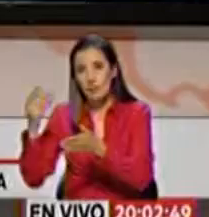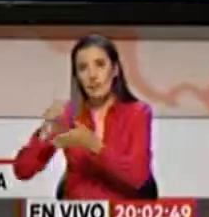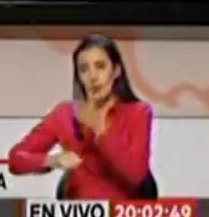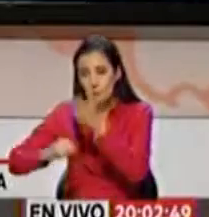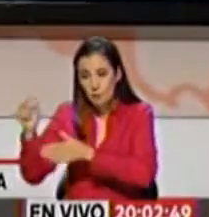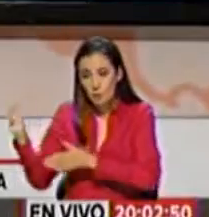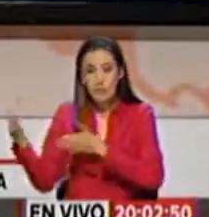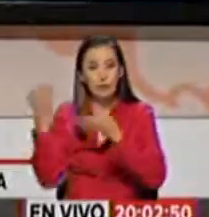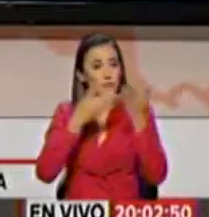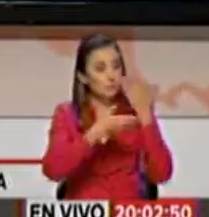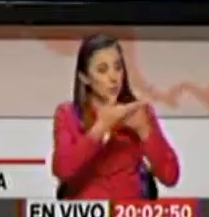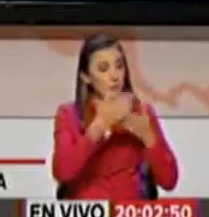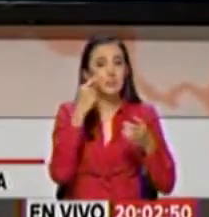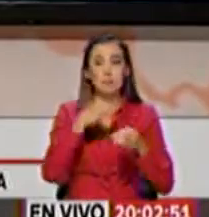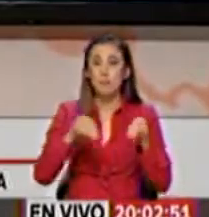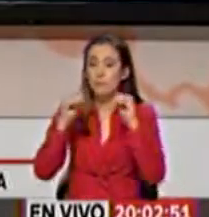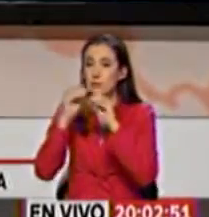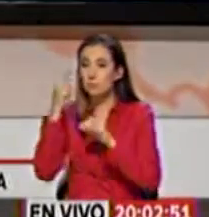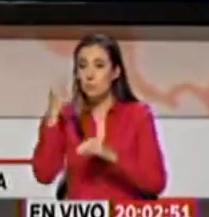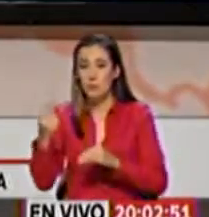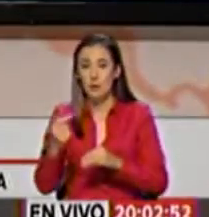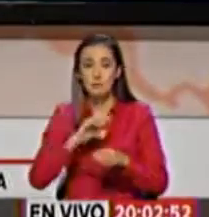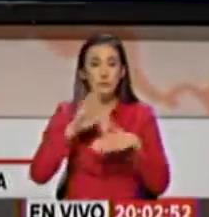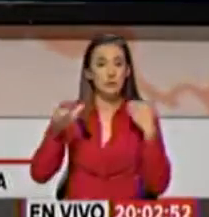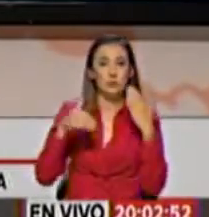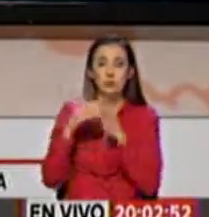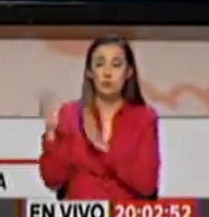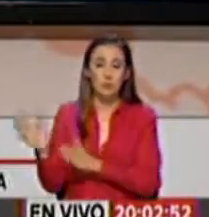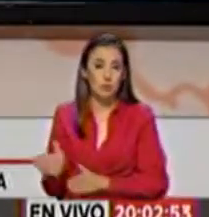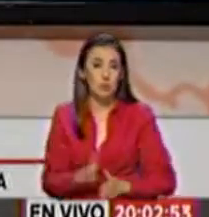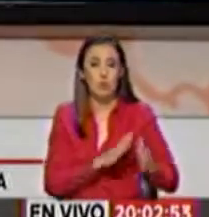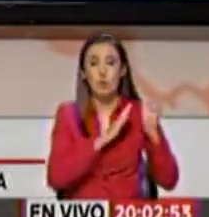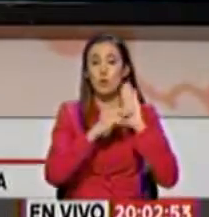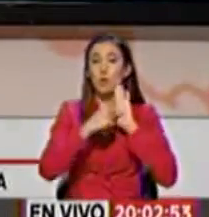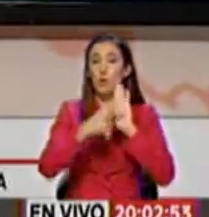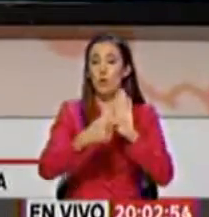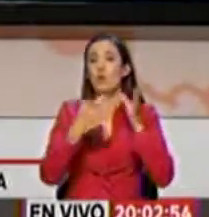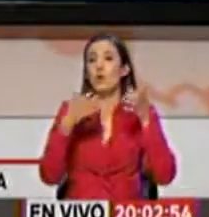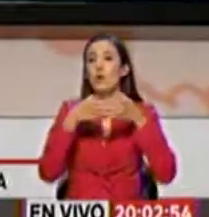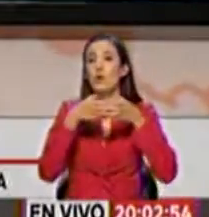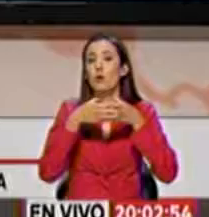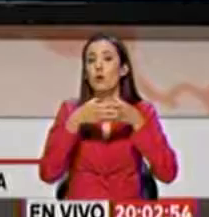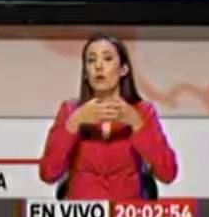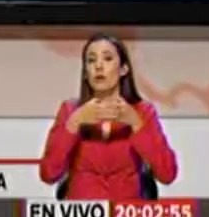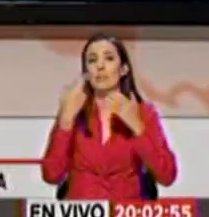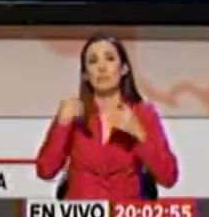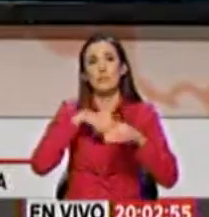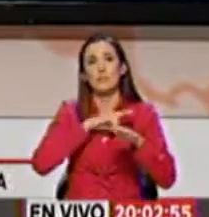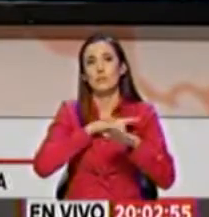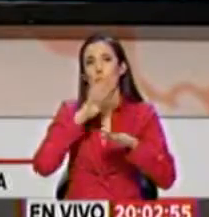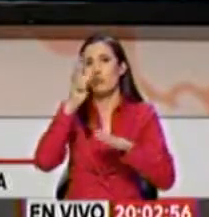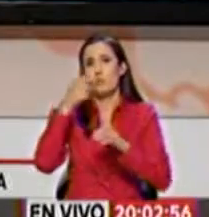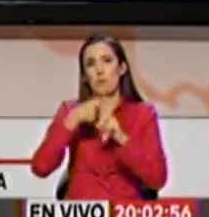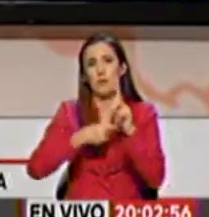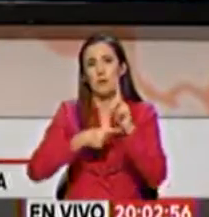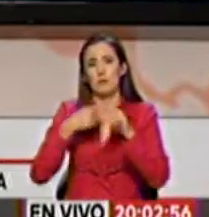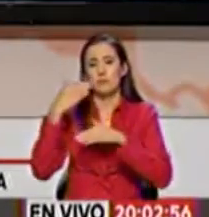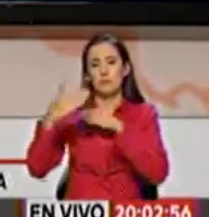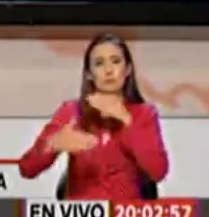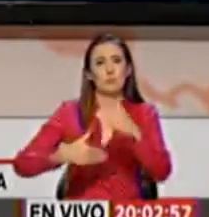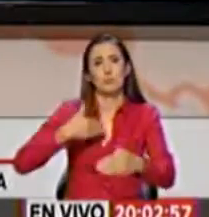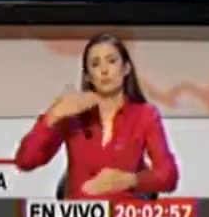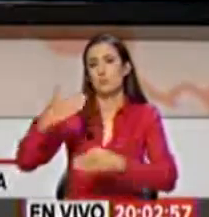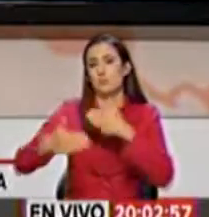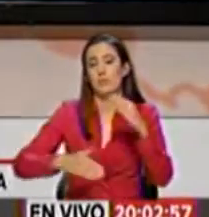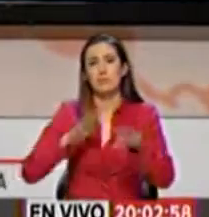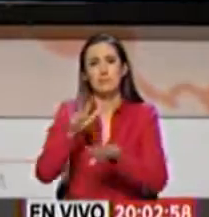no, más pruebas o no pruebas del anuncio que se ha presentado, va a la Corte Constitucional. Pues estamos ya con 3-4 meses, a sabiendas de que lo que se